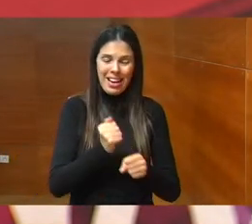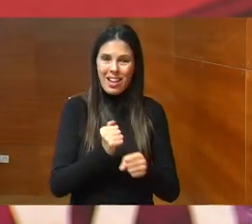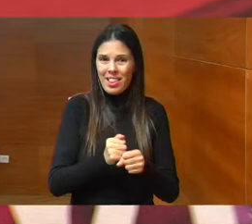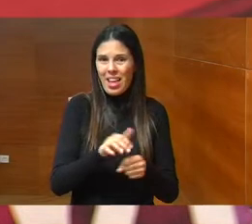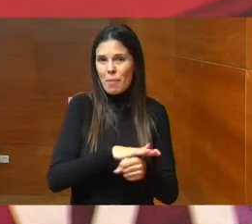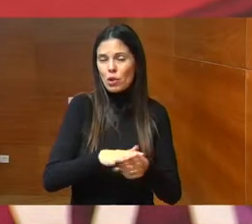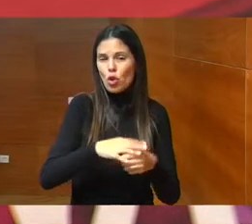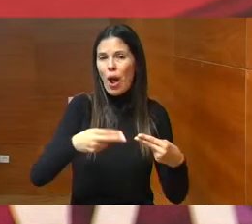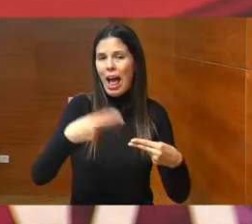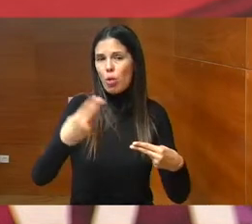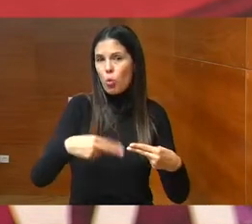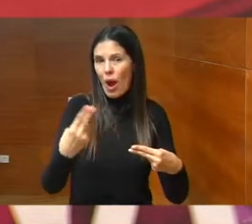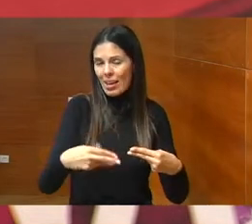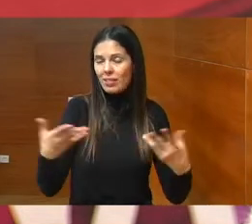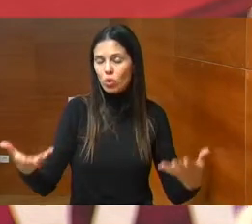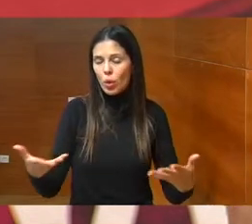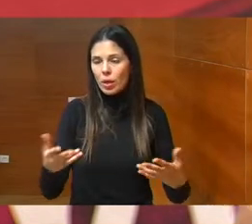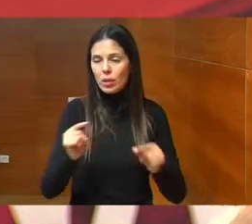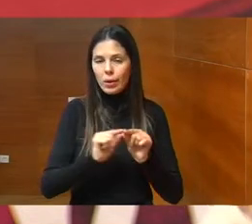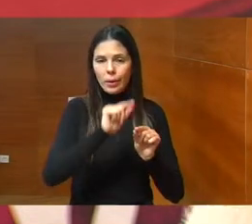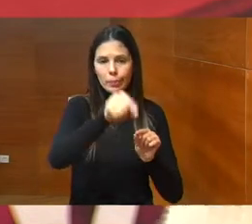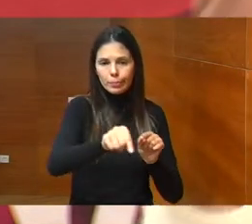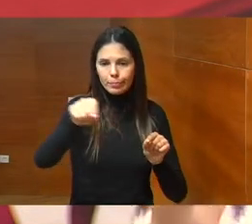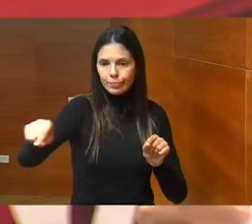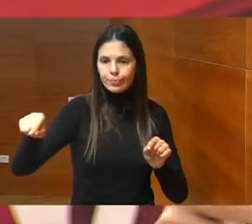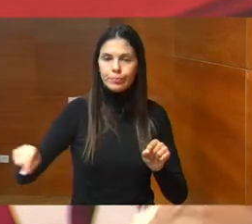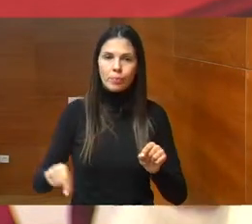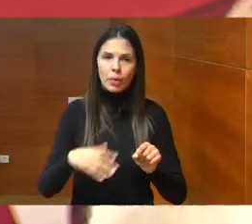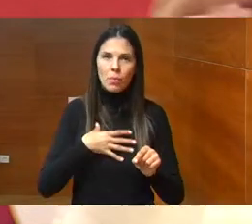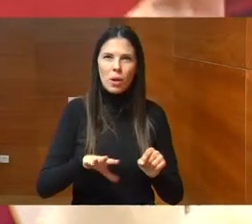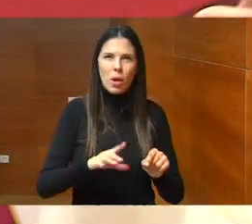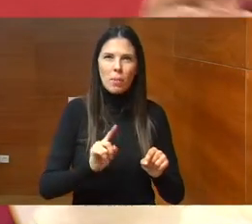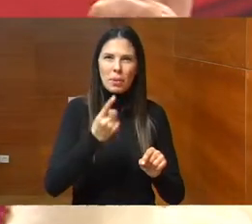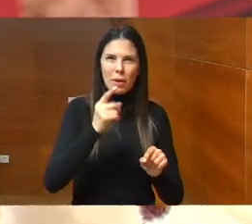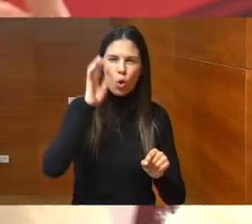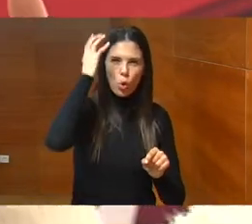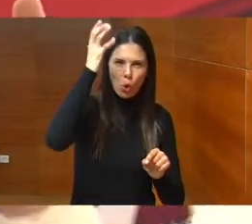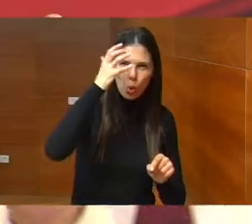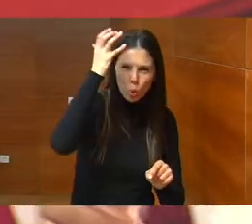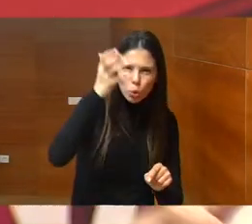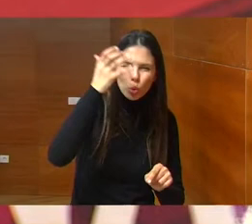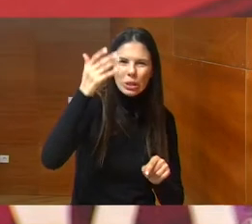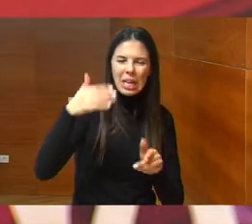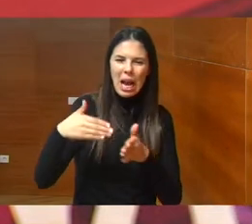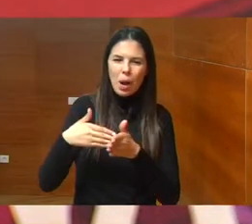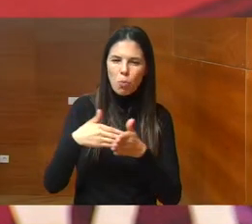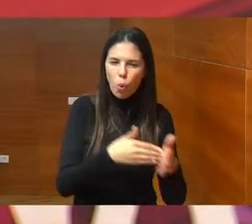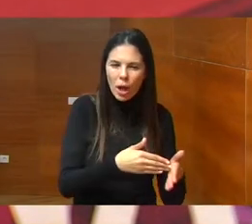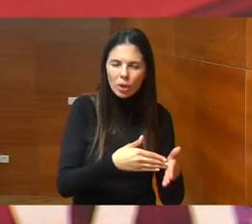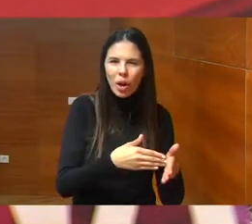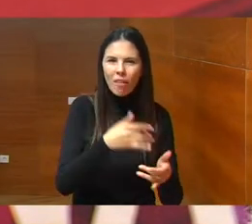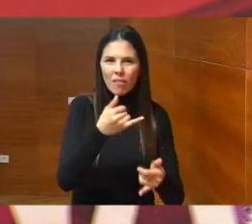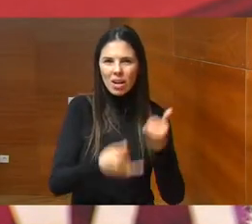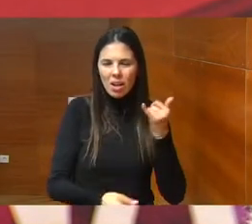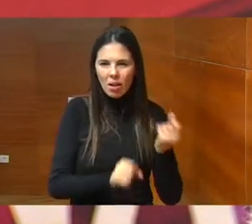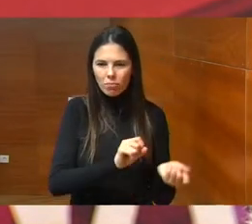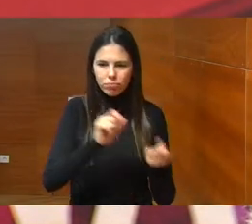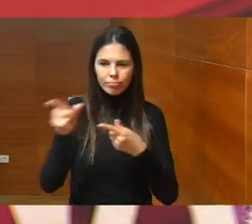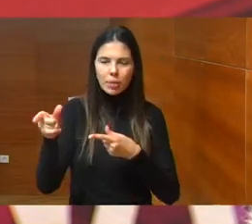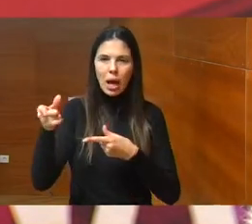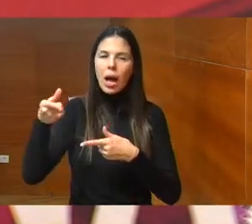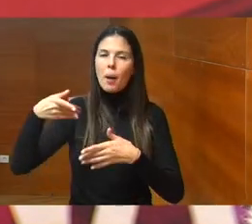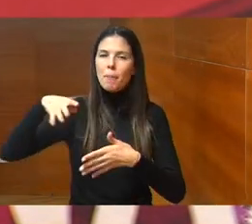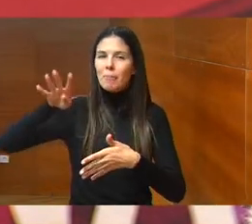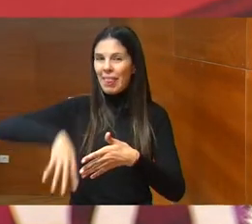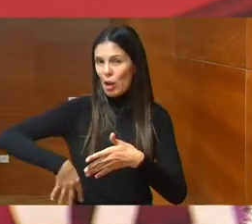en Tom o destinan pues doctrina creo que a Coruña otros portos tal Y finalmente termina en Barcelona